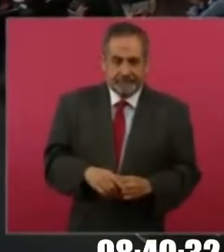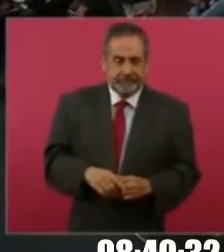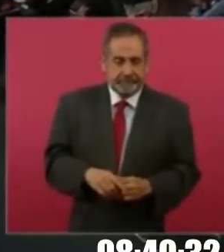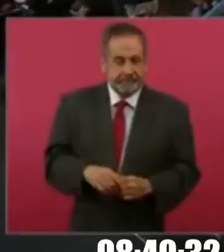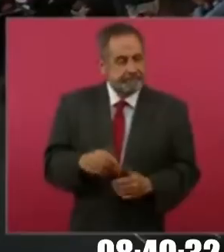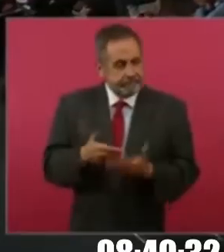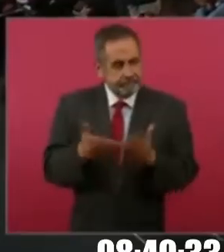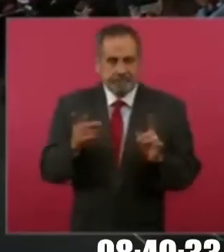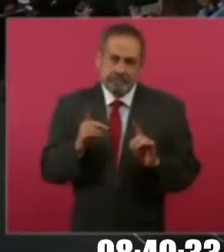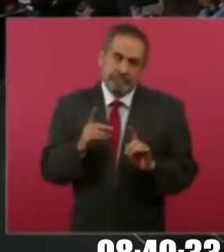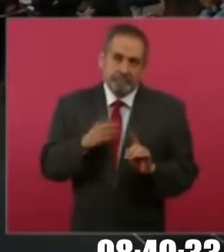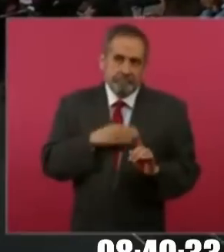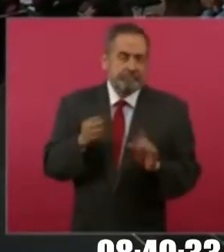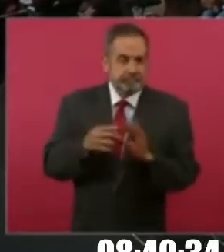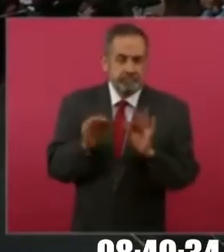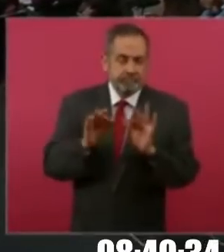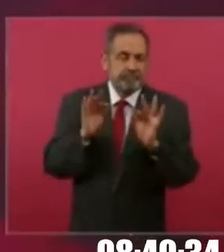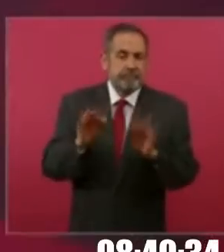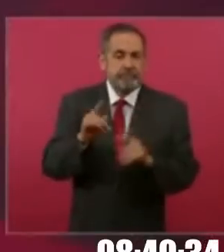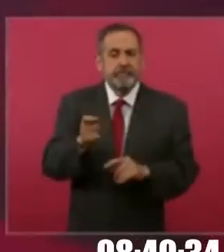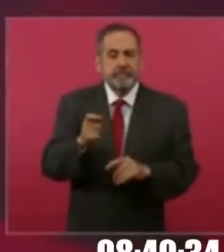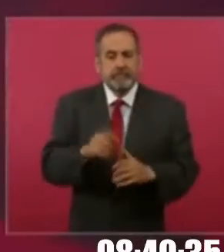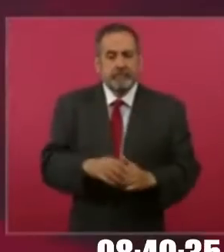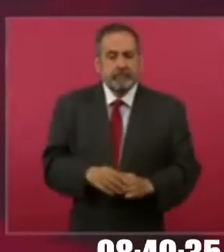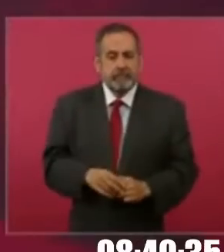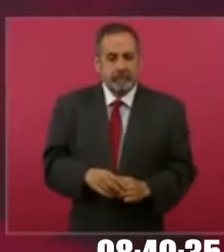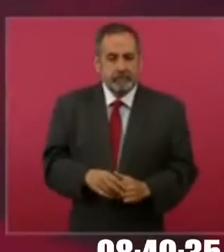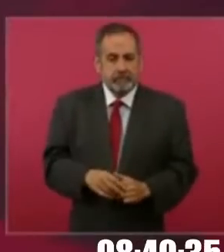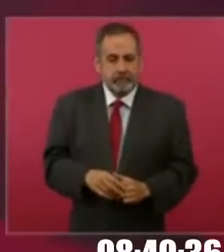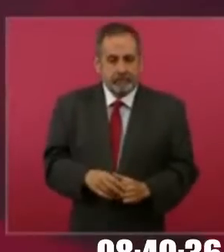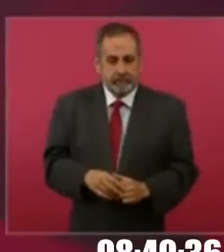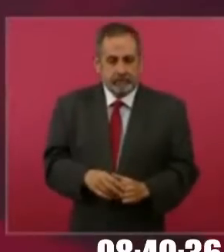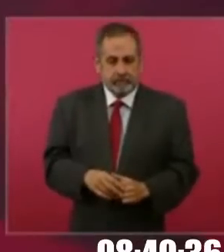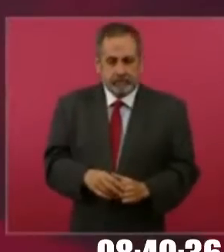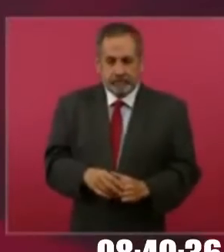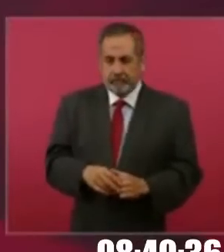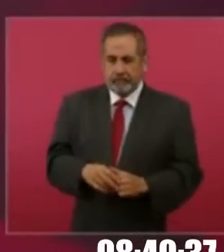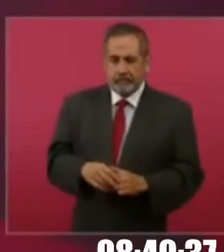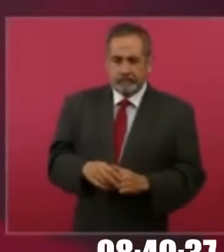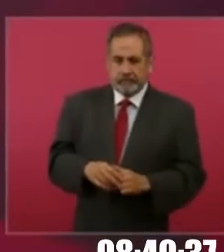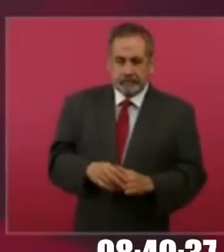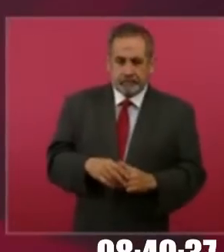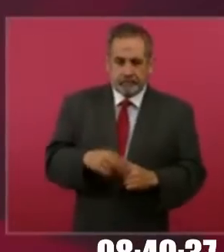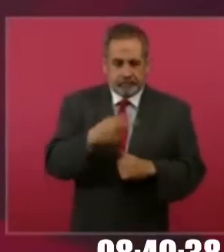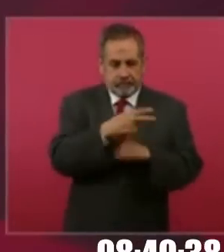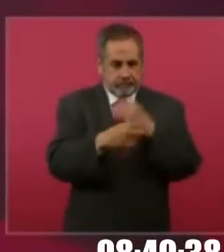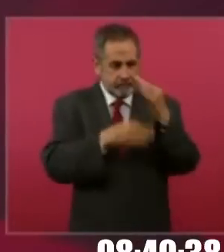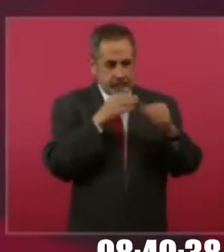Y qué bueno no que ya los medios